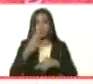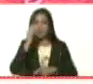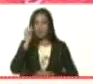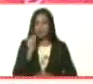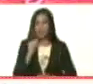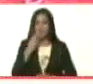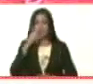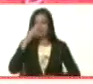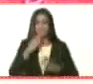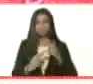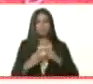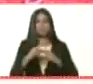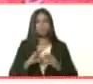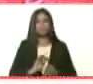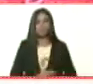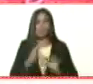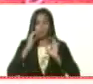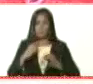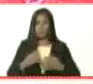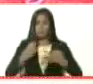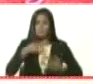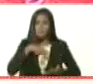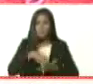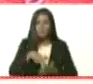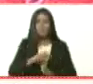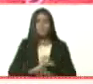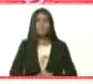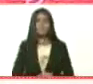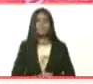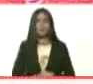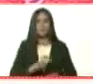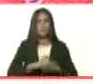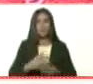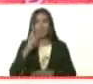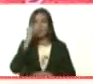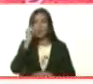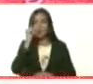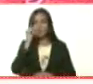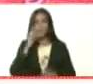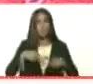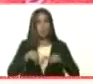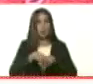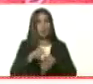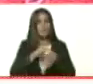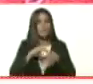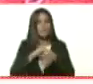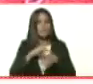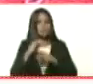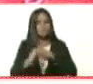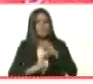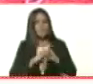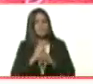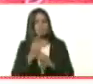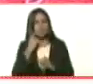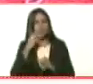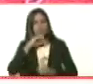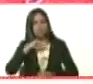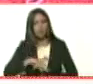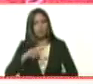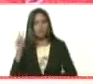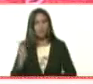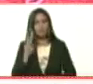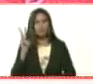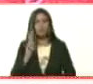es honesto, porque es firme, porque es el hombre que como ministro del Interior en la historia de